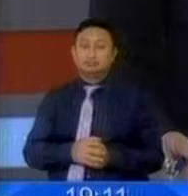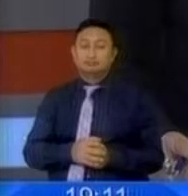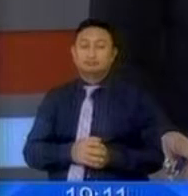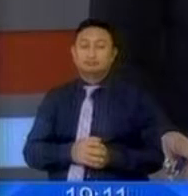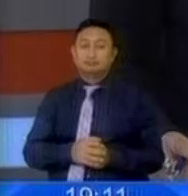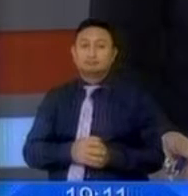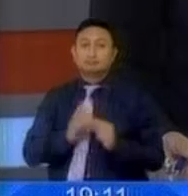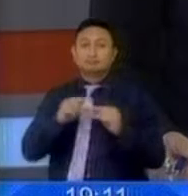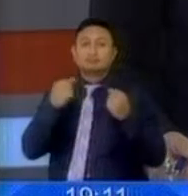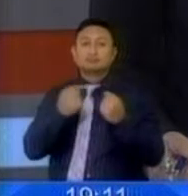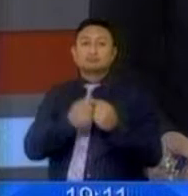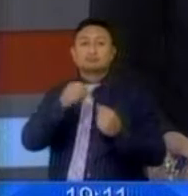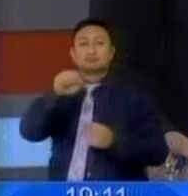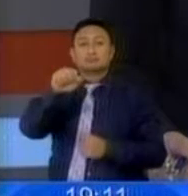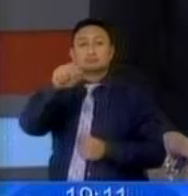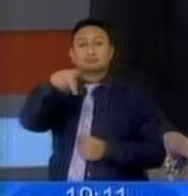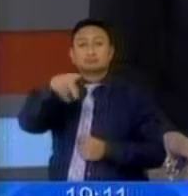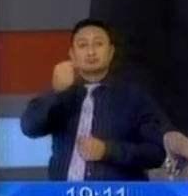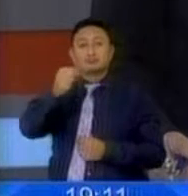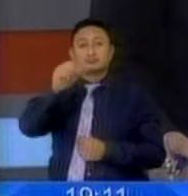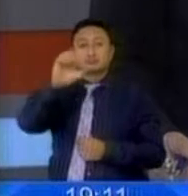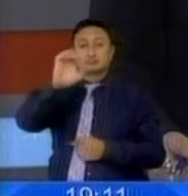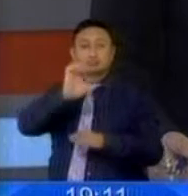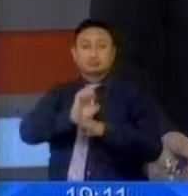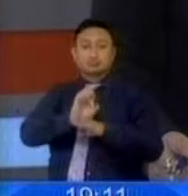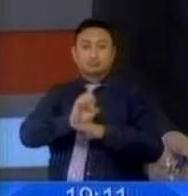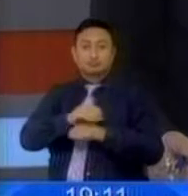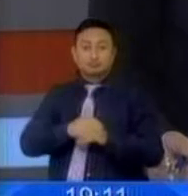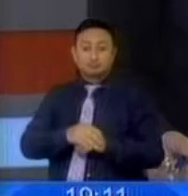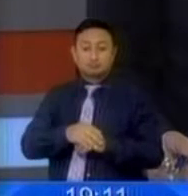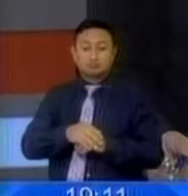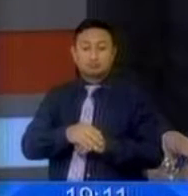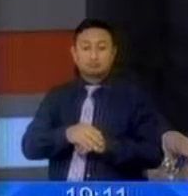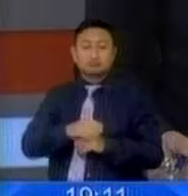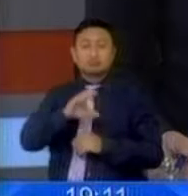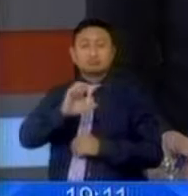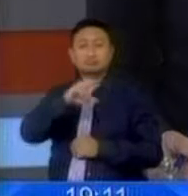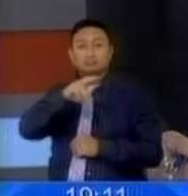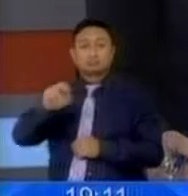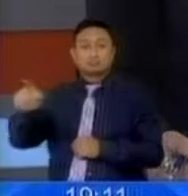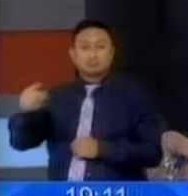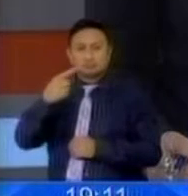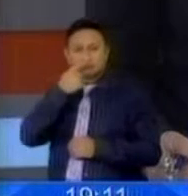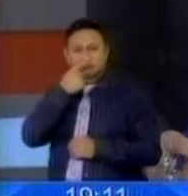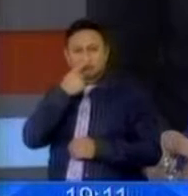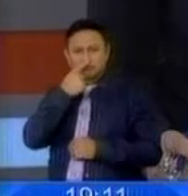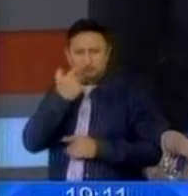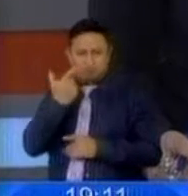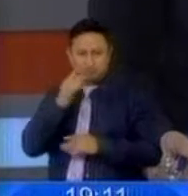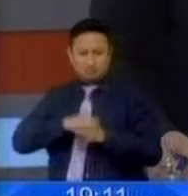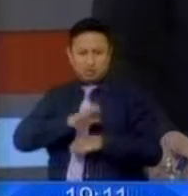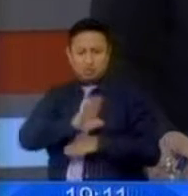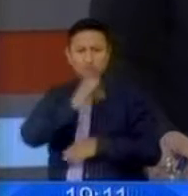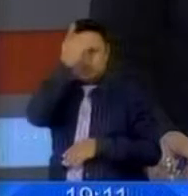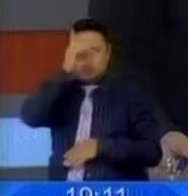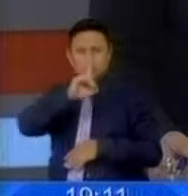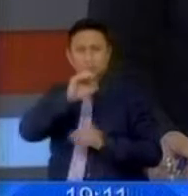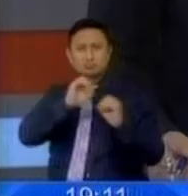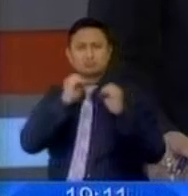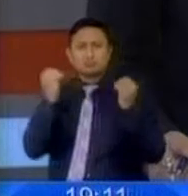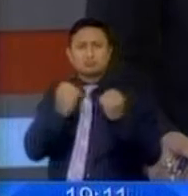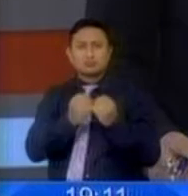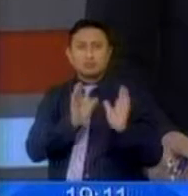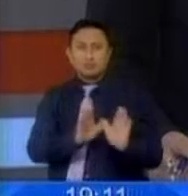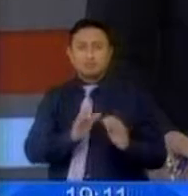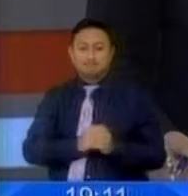El Partido Socialista Ecuatoriano denuncia supuesta injerencia del Consejo Nacional Electoral Transitorio en las decisiones de la organización